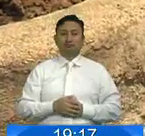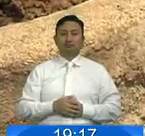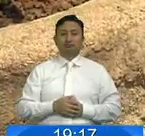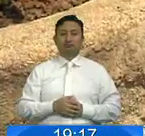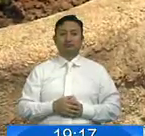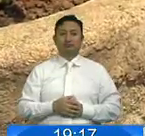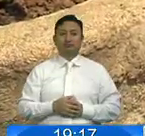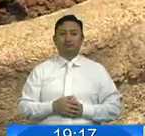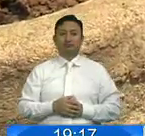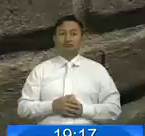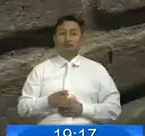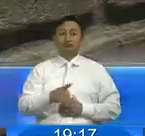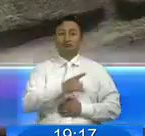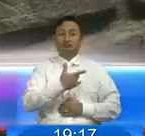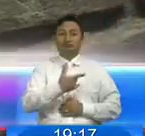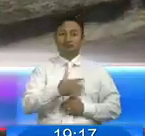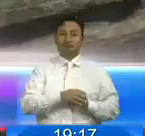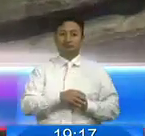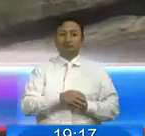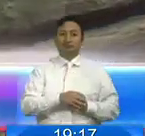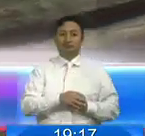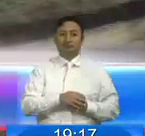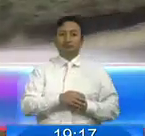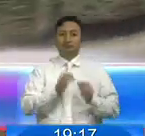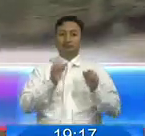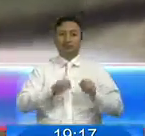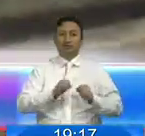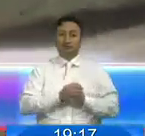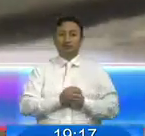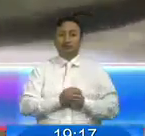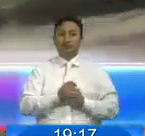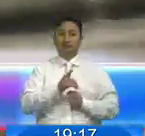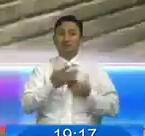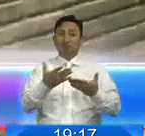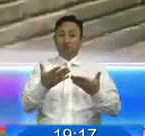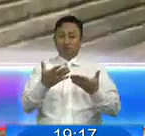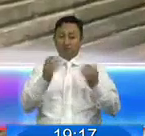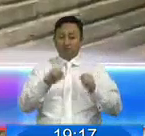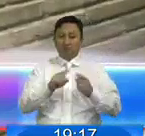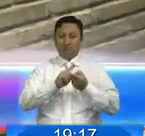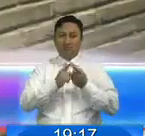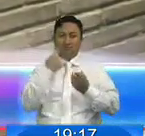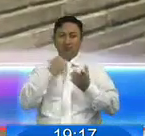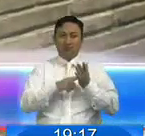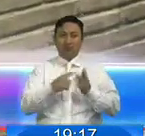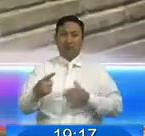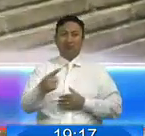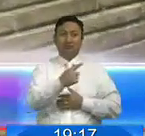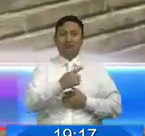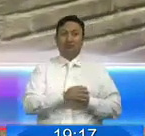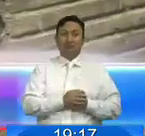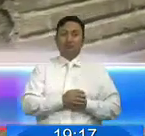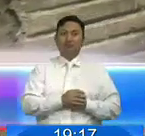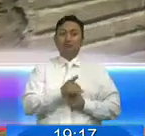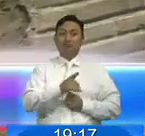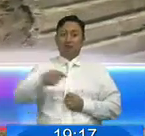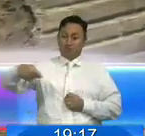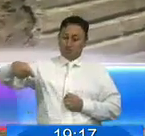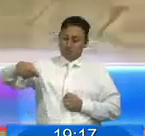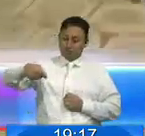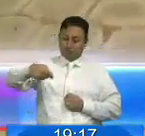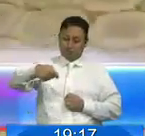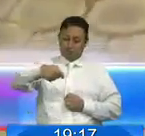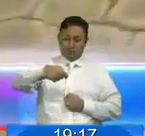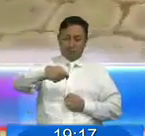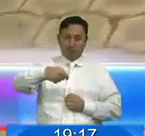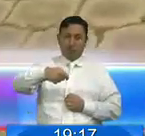Como buen alquimista, Vinicio Vaquero tiene la habilidad de transformar todo lo que a sus manos llega. Muestra de eso es la utilidad que le dio a un rodillo de pintura,